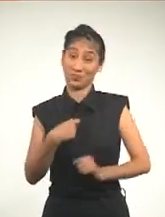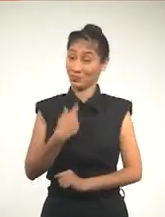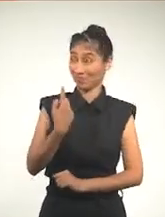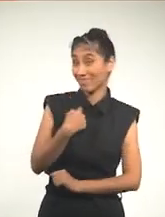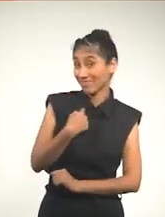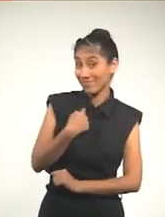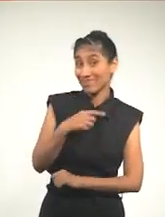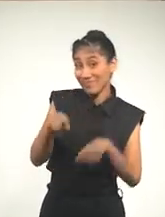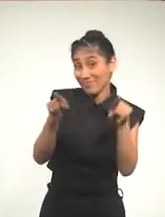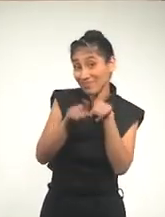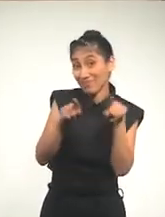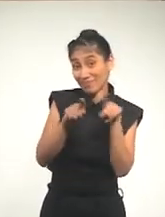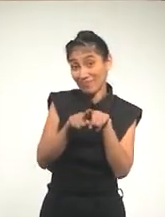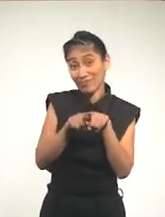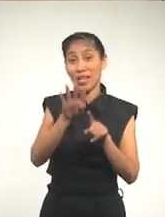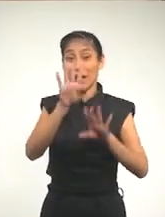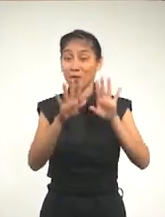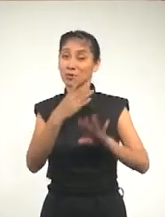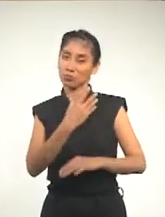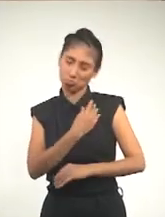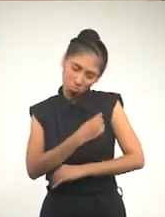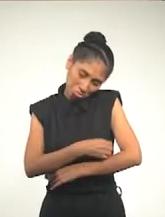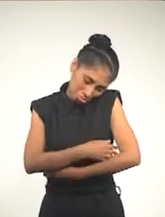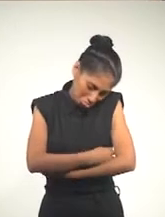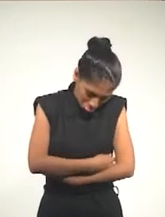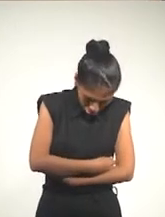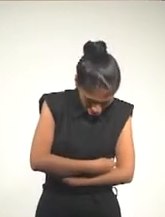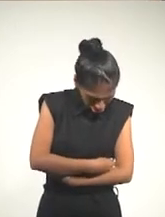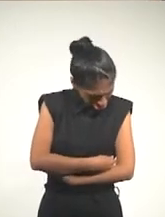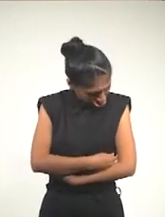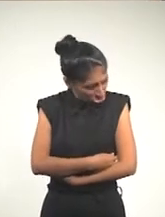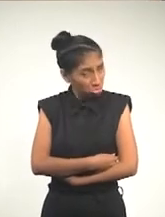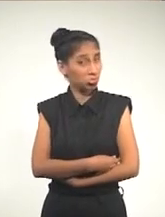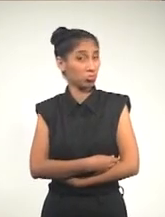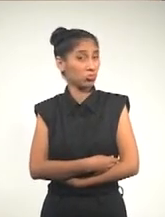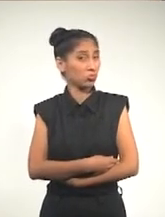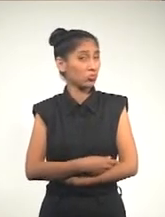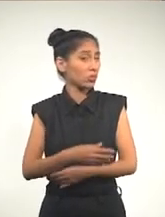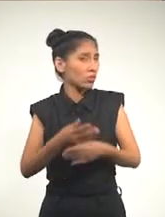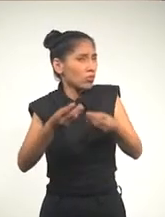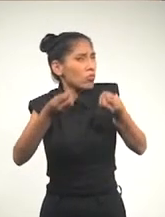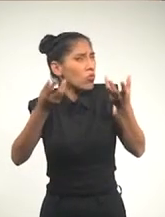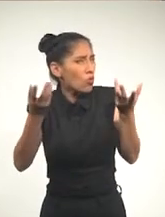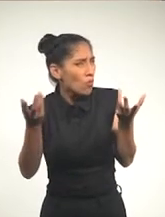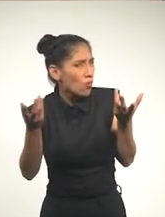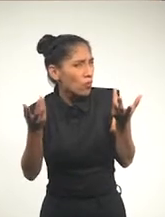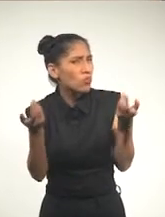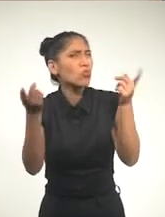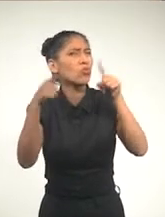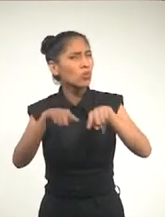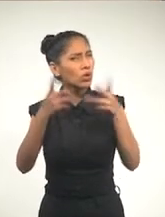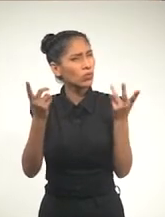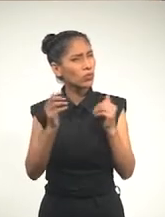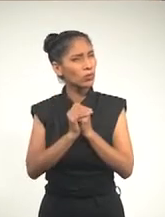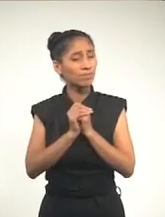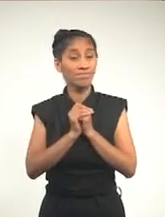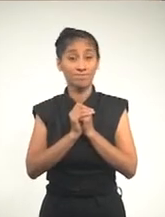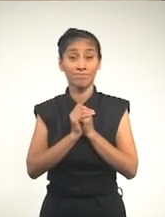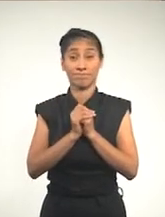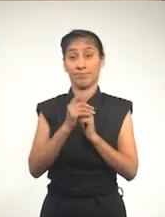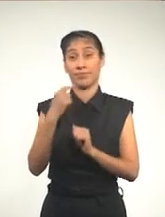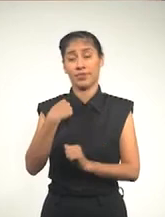Supiste. Es que yo también me he sentido triste varias veces, Alexa. ¿Y cómo?